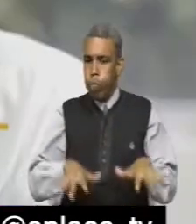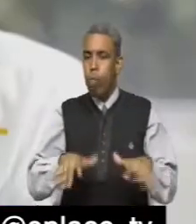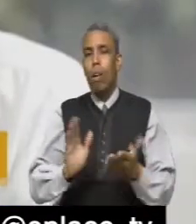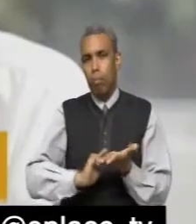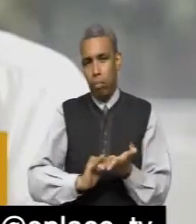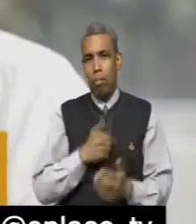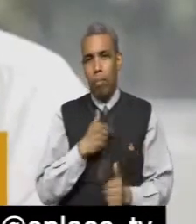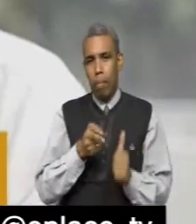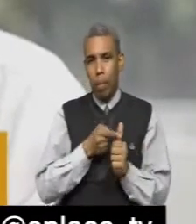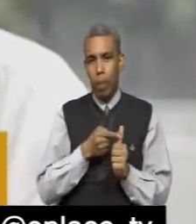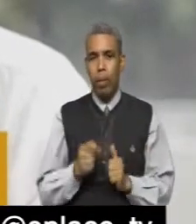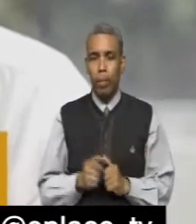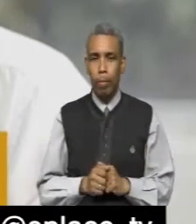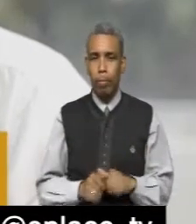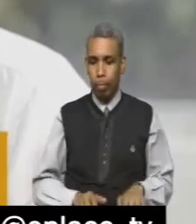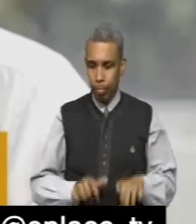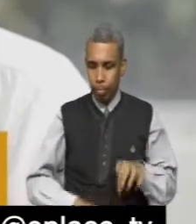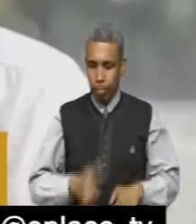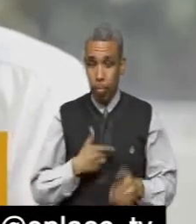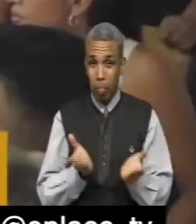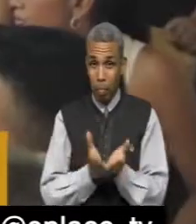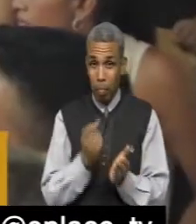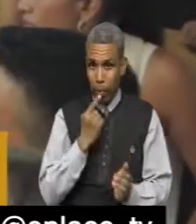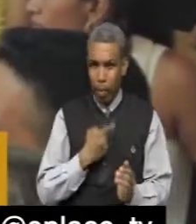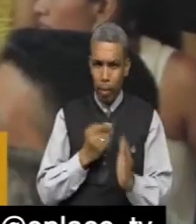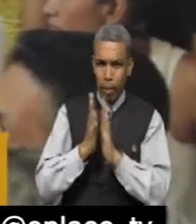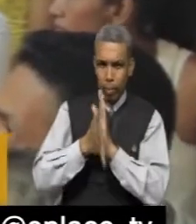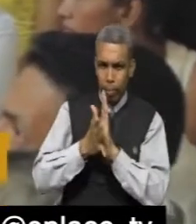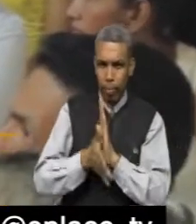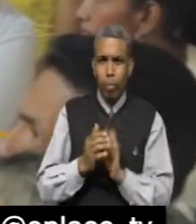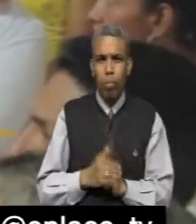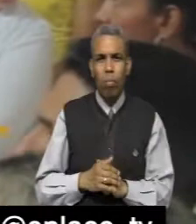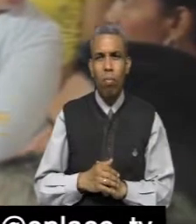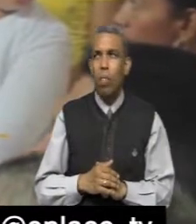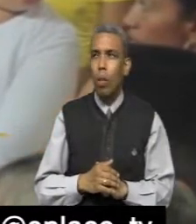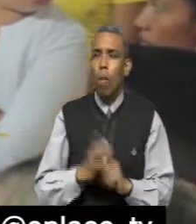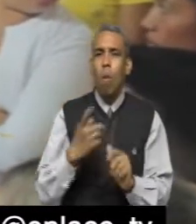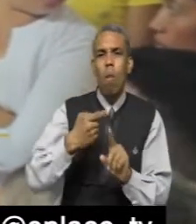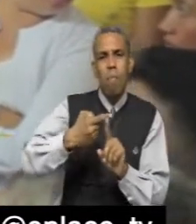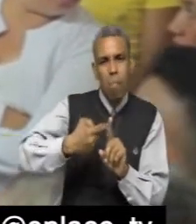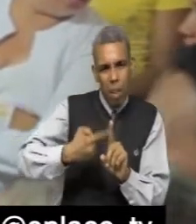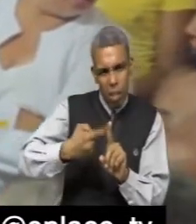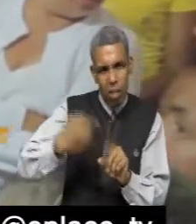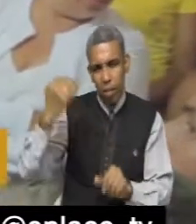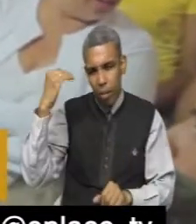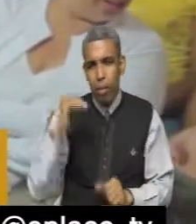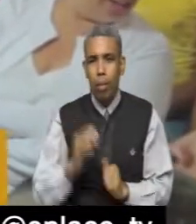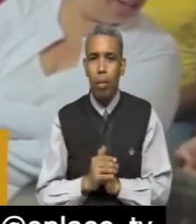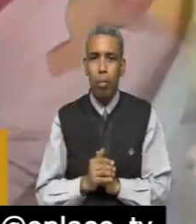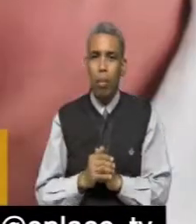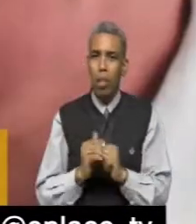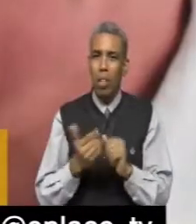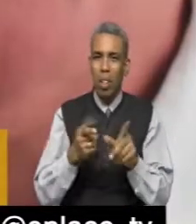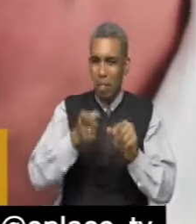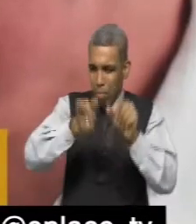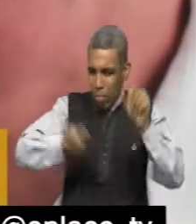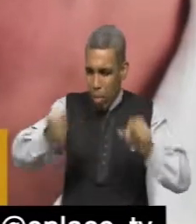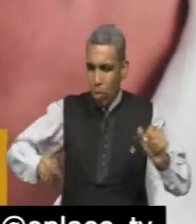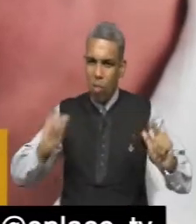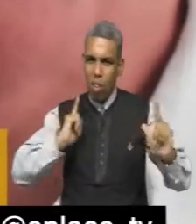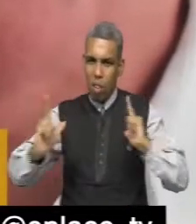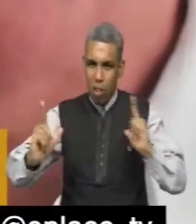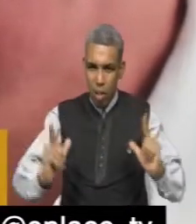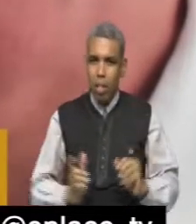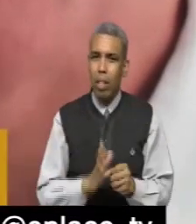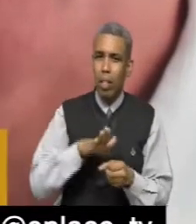El secretario de Educación, Óscar Jaramillo, dijo que hace aproximadamente un mes y medio se había reunido con líderes del sector y directivos del